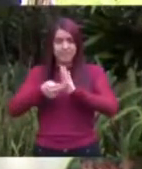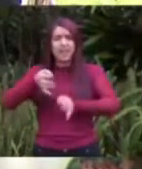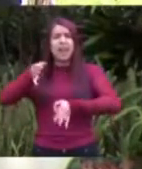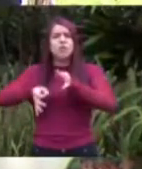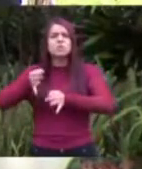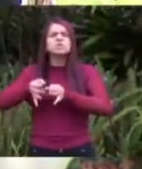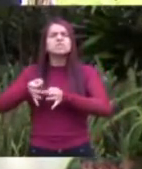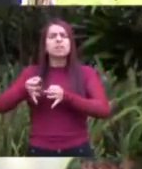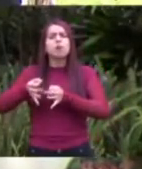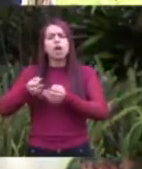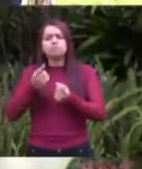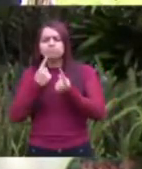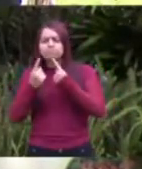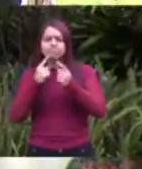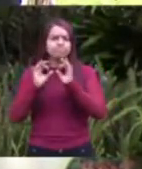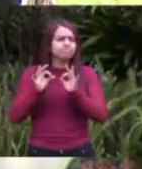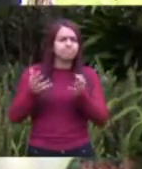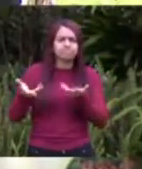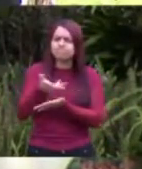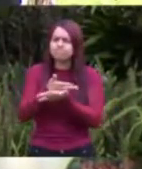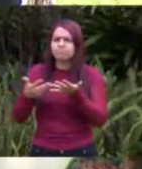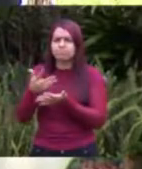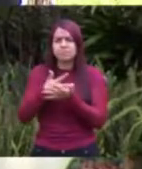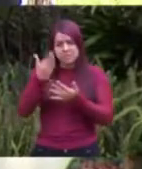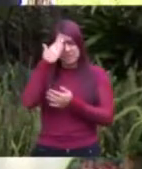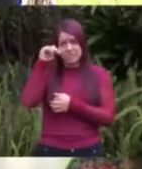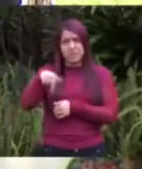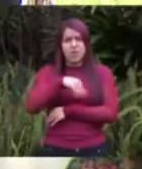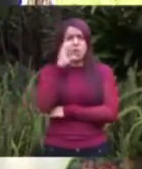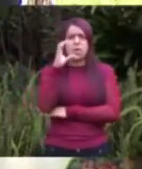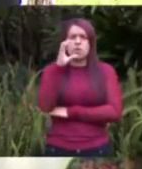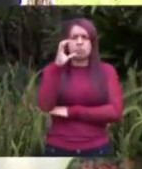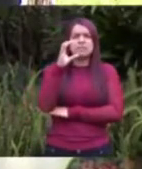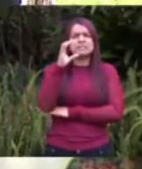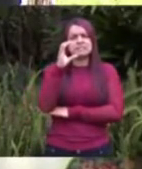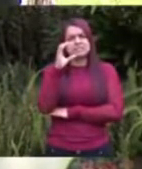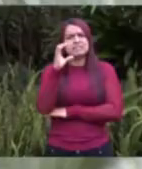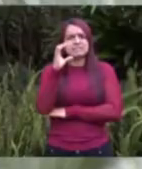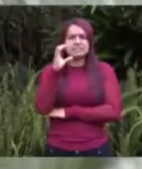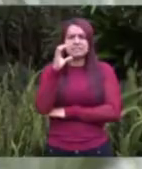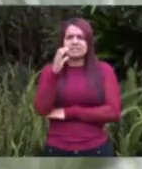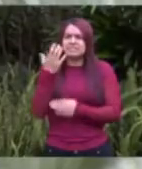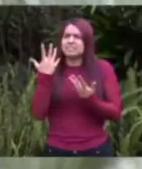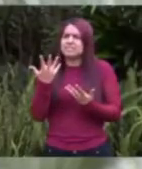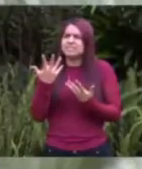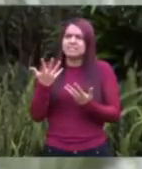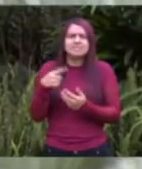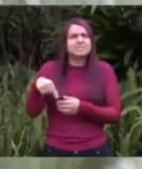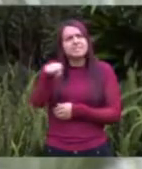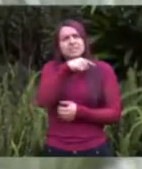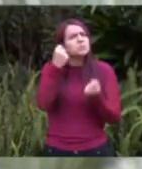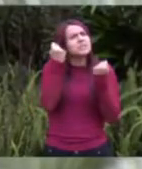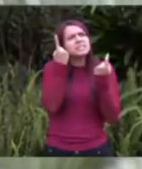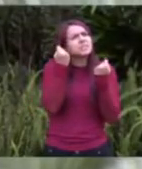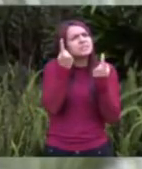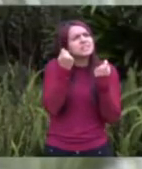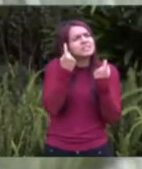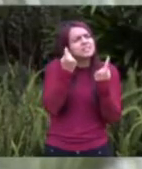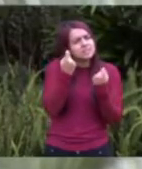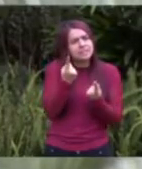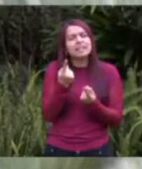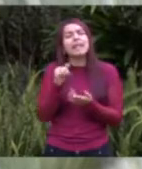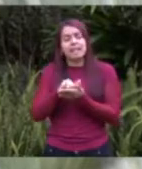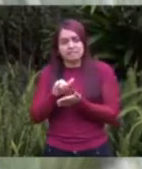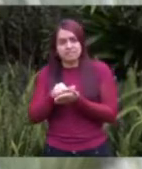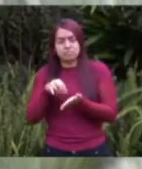dialógica que ha sido inédita para muchos colombianos y que de pronto es parte de la explicación de que muchos no la quieran entender. Todo